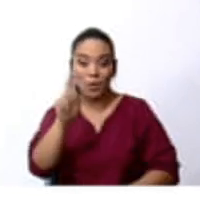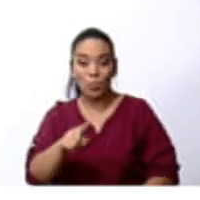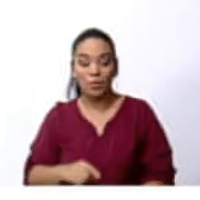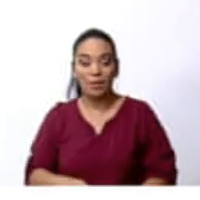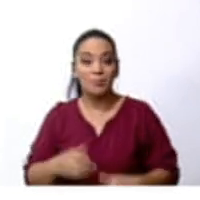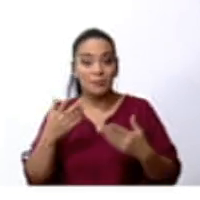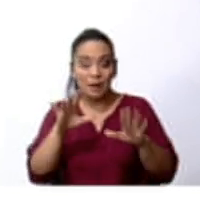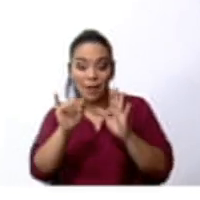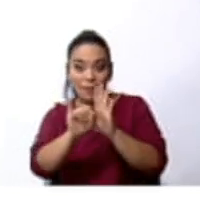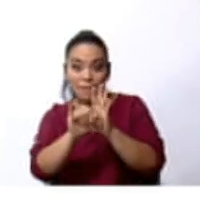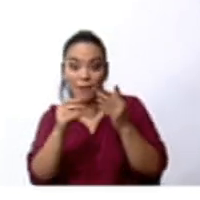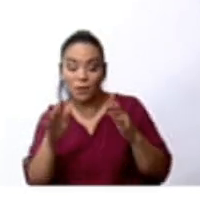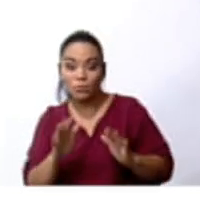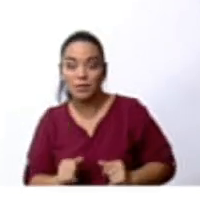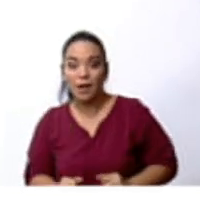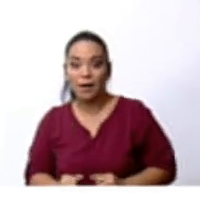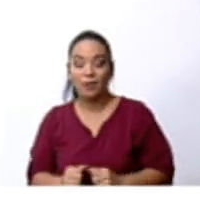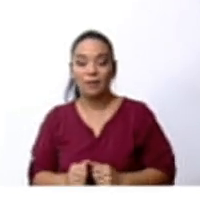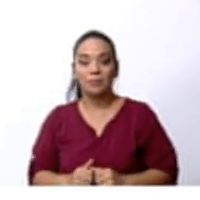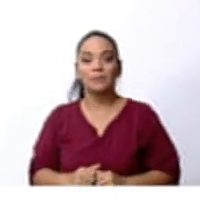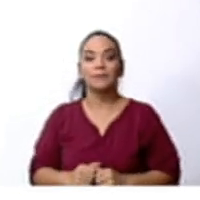¿Las identificaron?